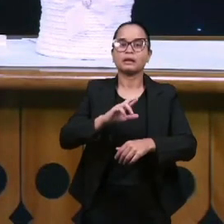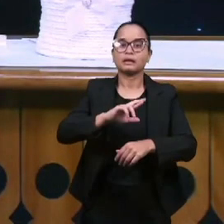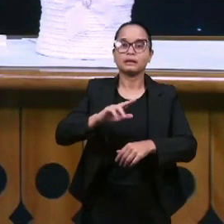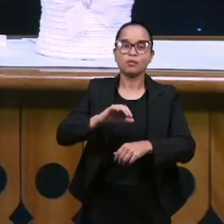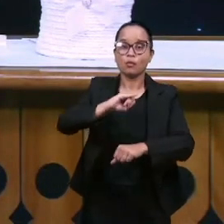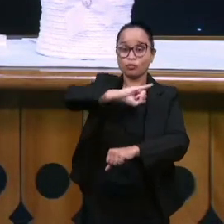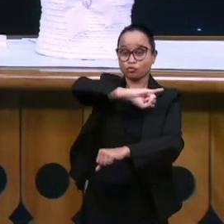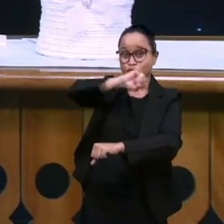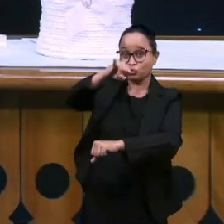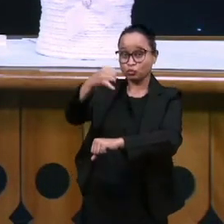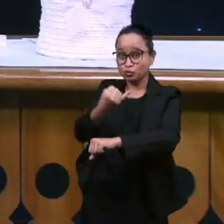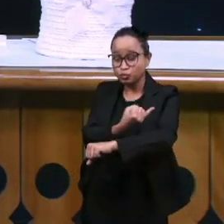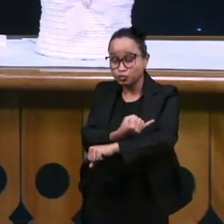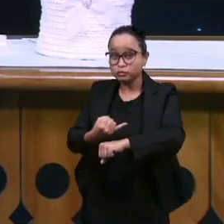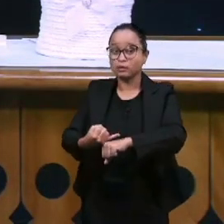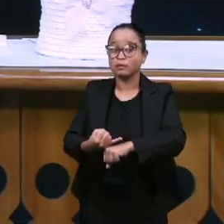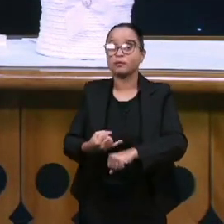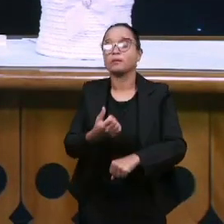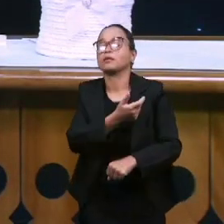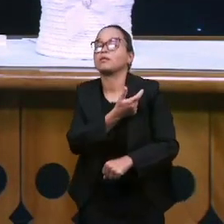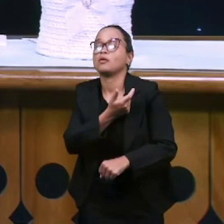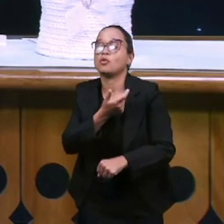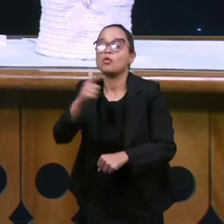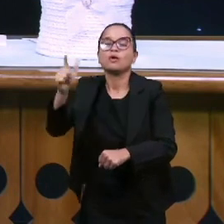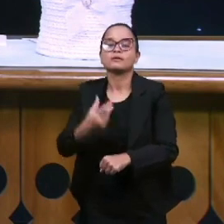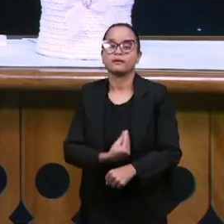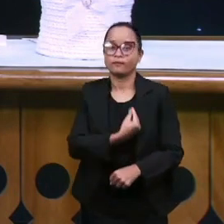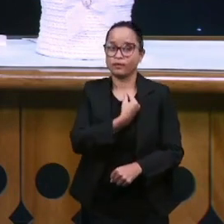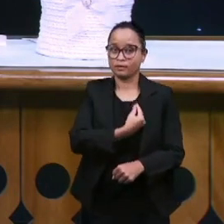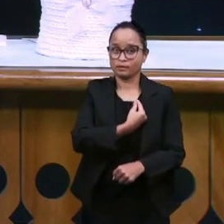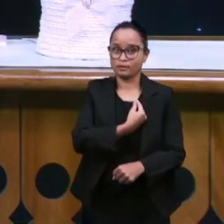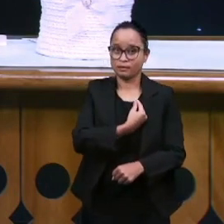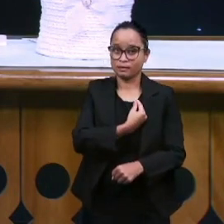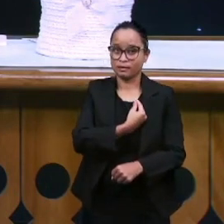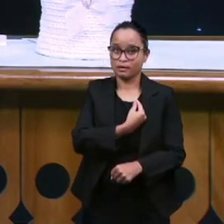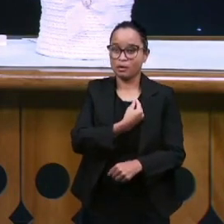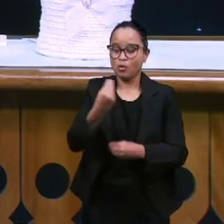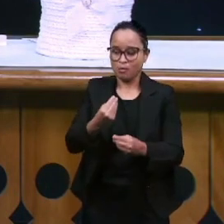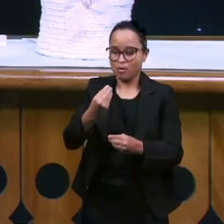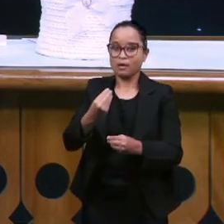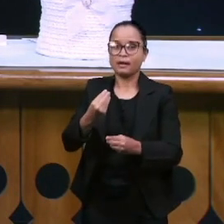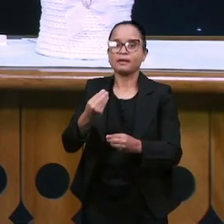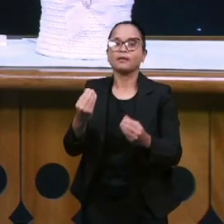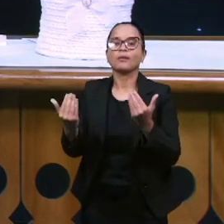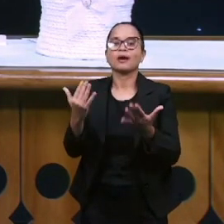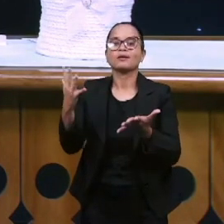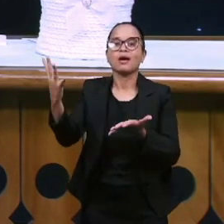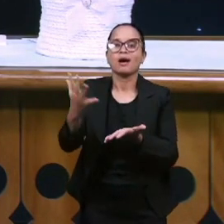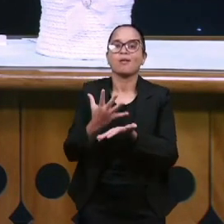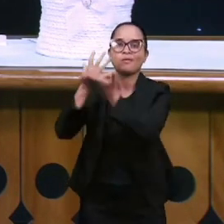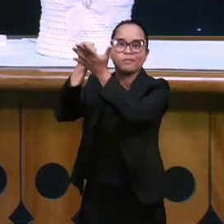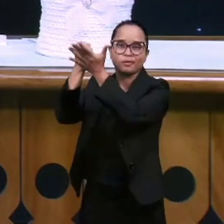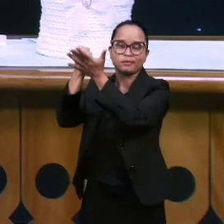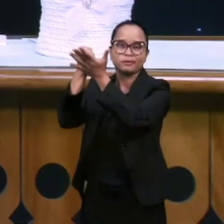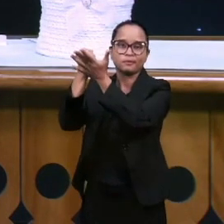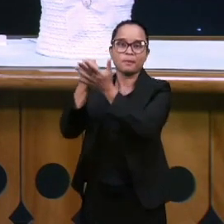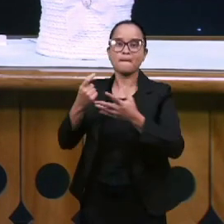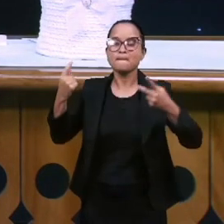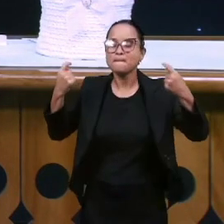puede cruzar el Jordán, no se puede pasar a la otra vida, no se puede pasar al arrebatamiento sin saber